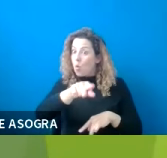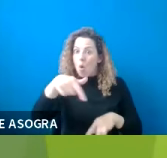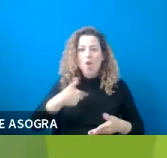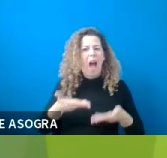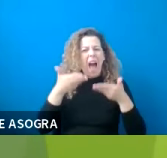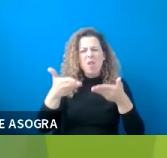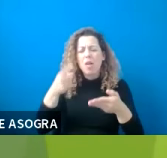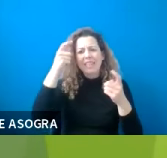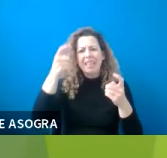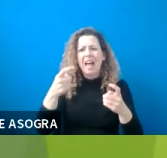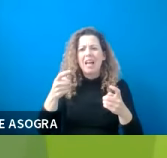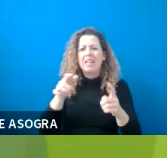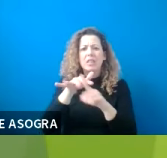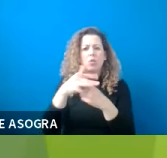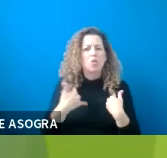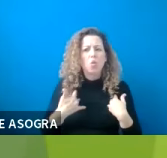mismo que yo pase.